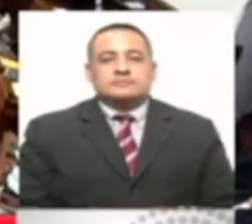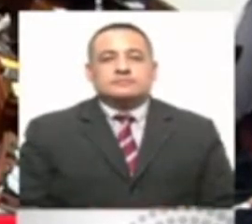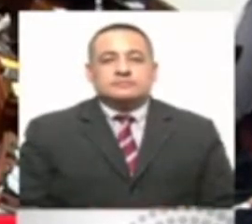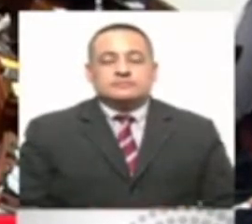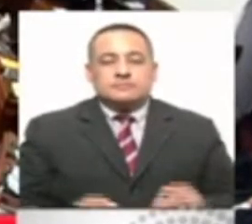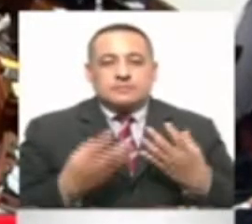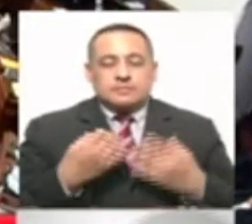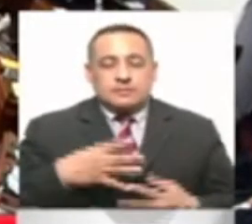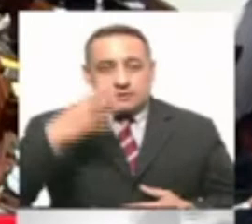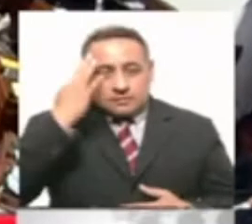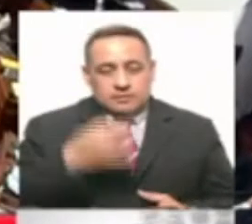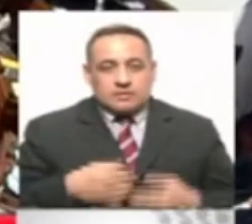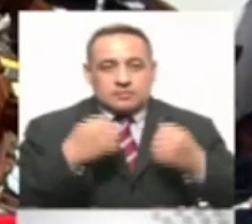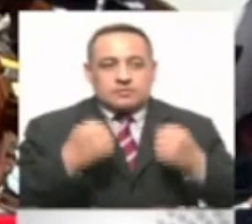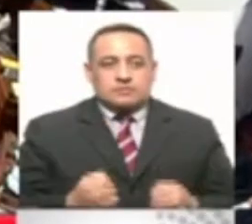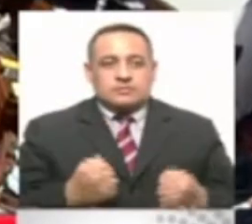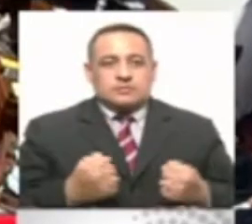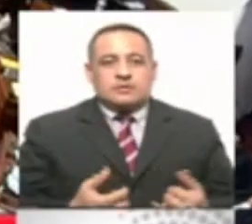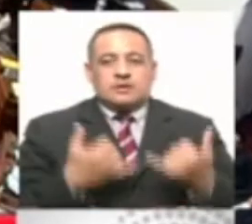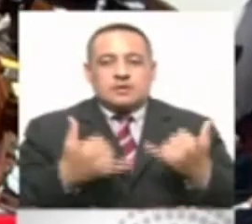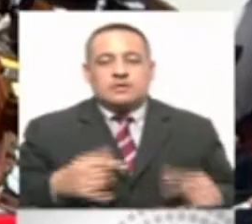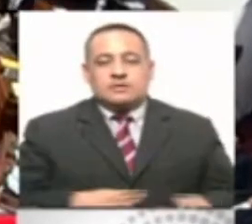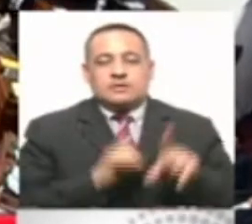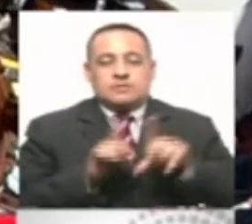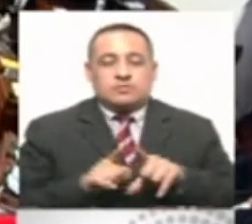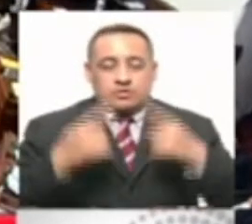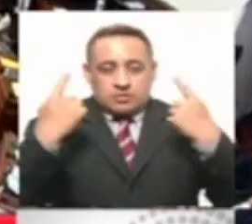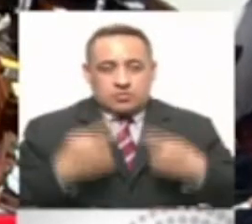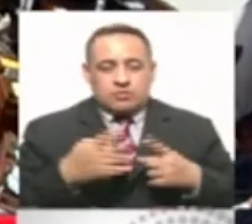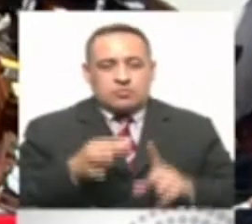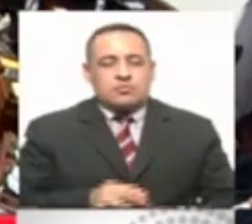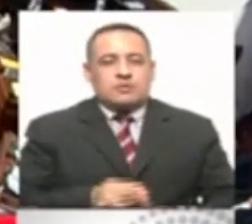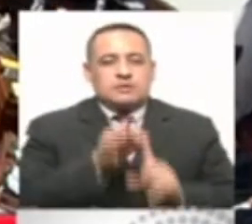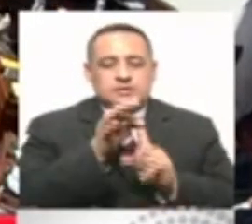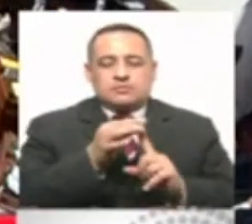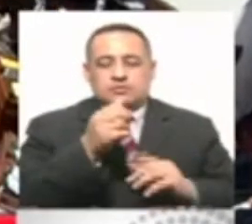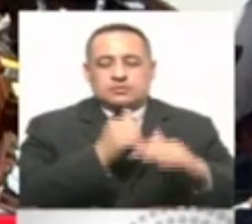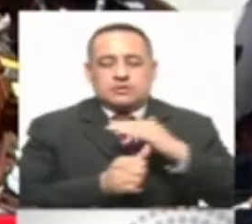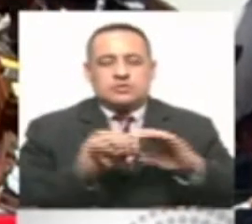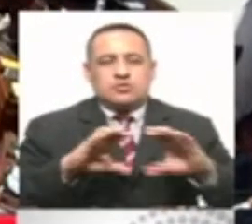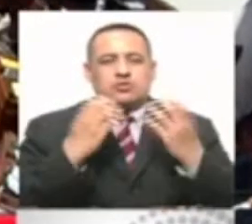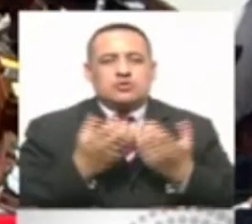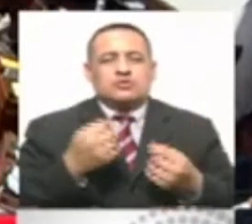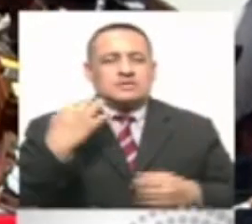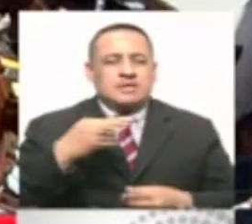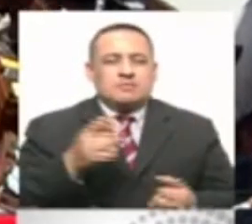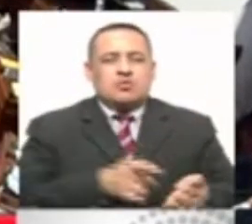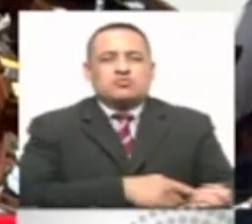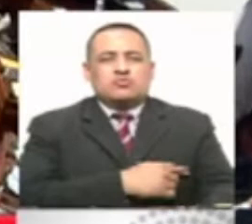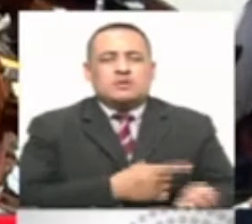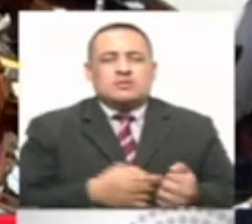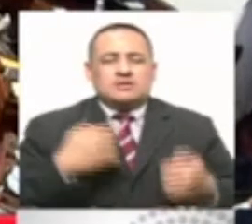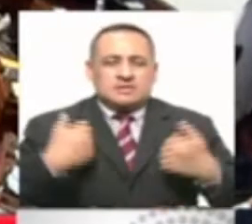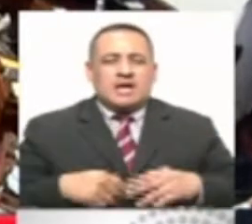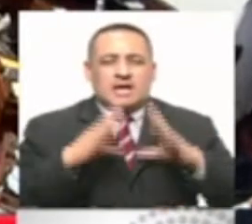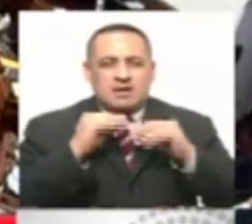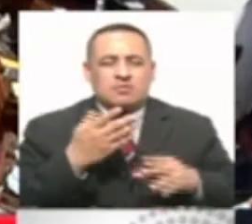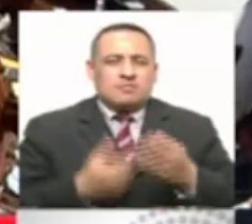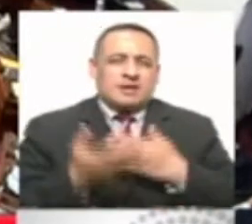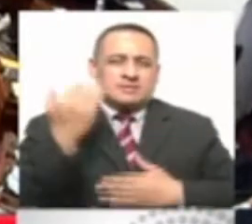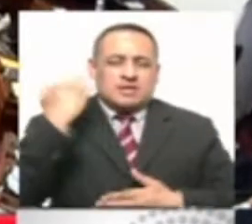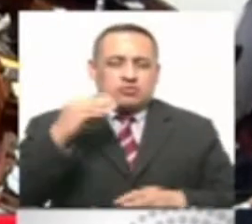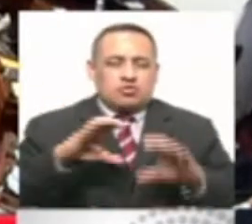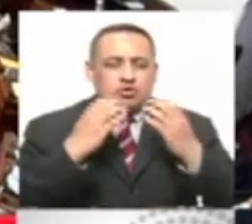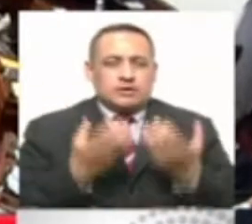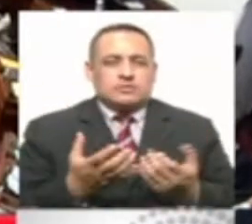Creo que la posición que hoy día debemos adoptar es por principio. En el Congreso nos estamos acostumbrando, y hablo de los congresos